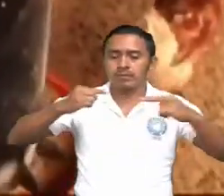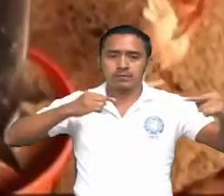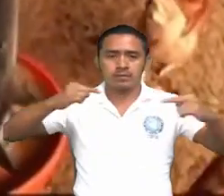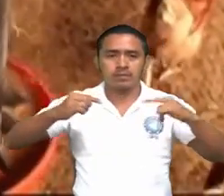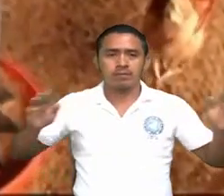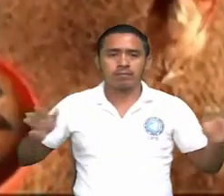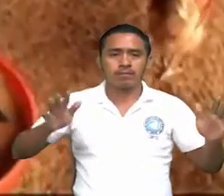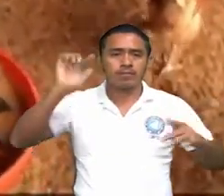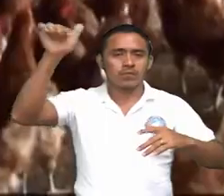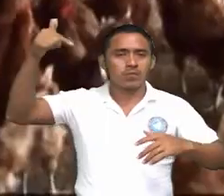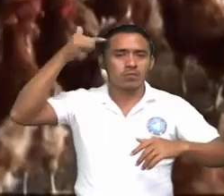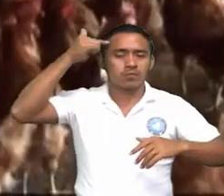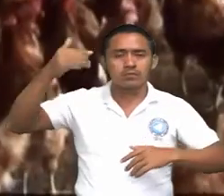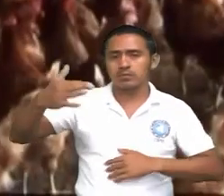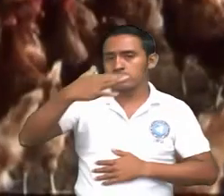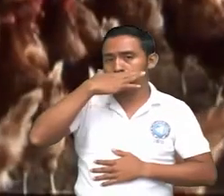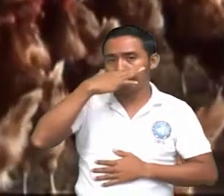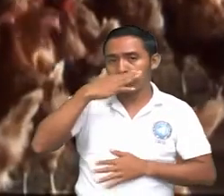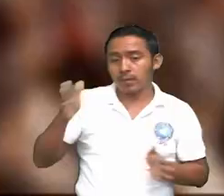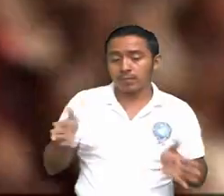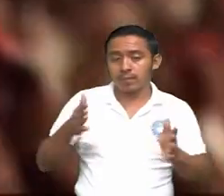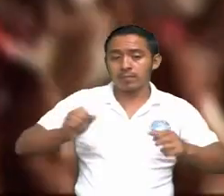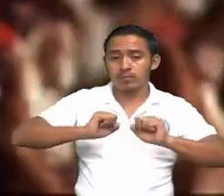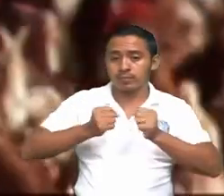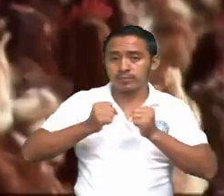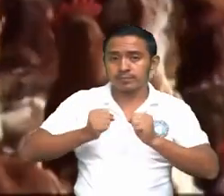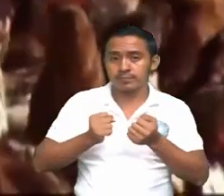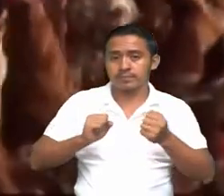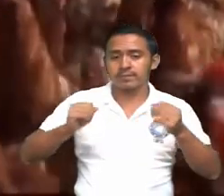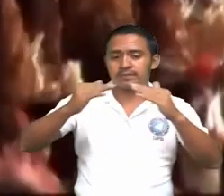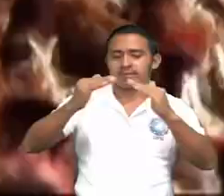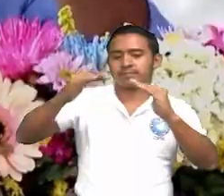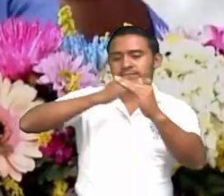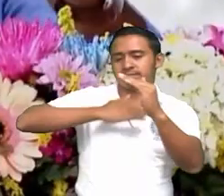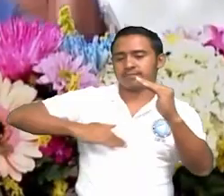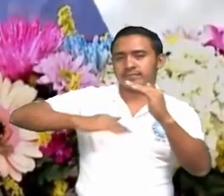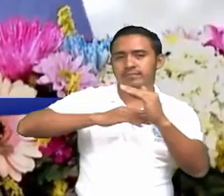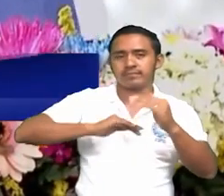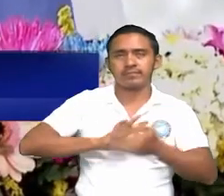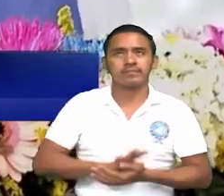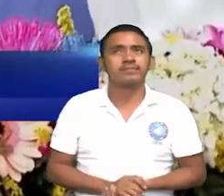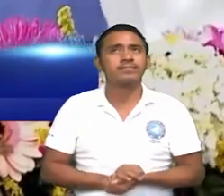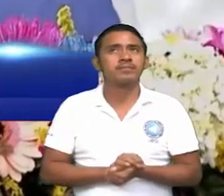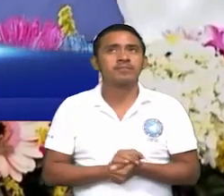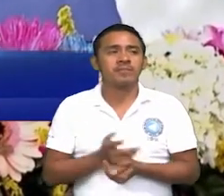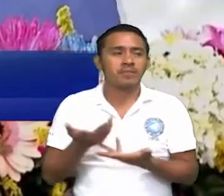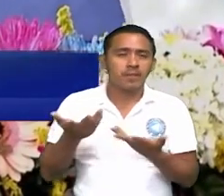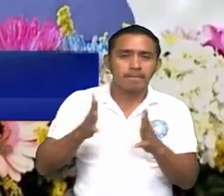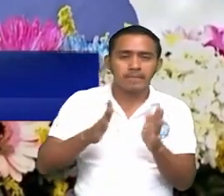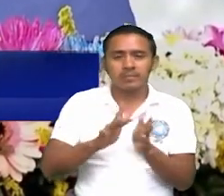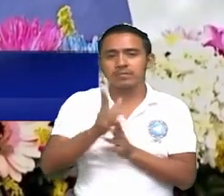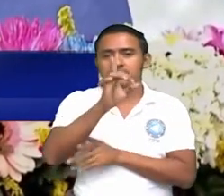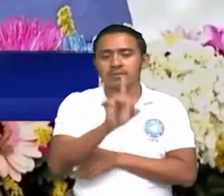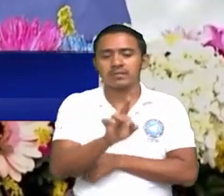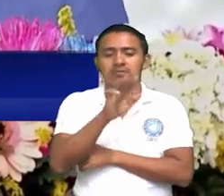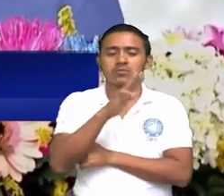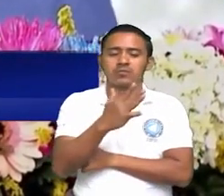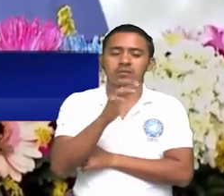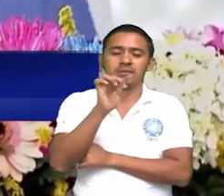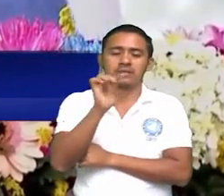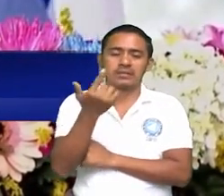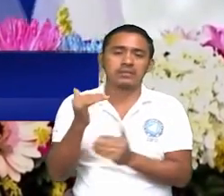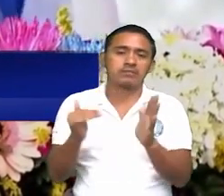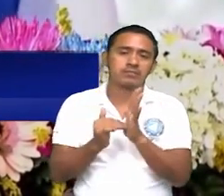impulsa el gobierno sandinista para la crianza de aves de patio. Nuestra producción llegaba a 197 millones